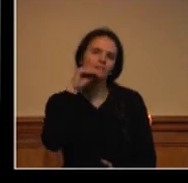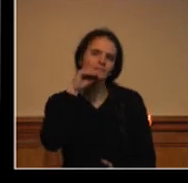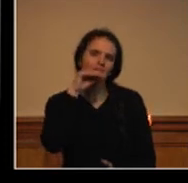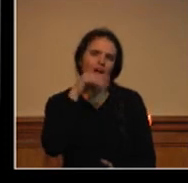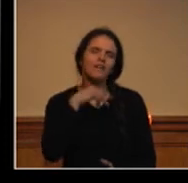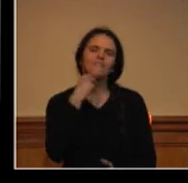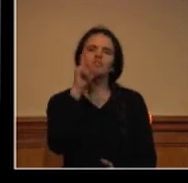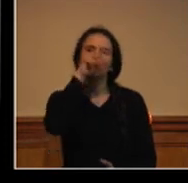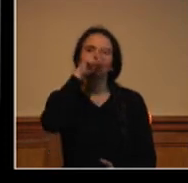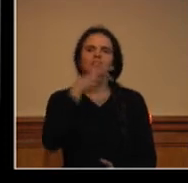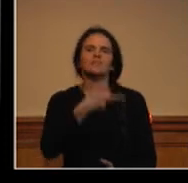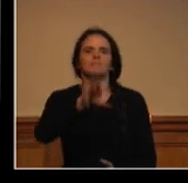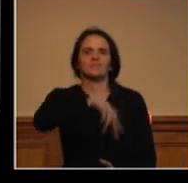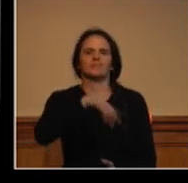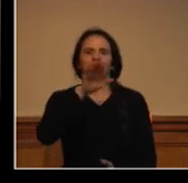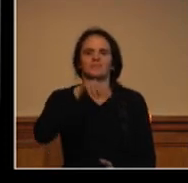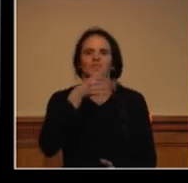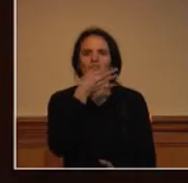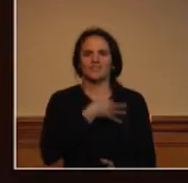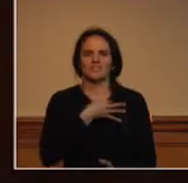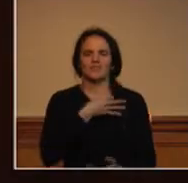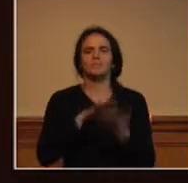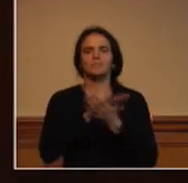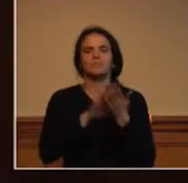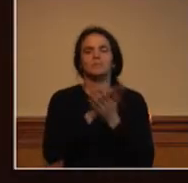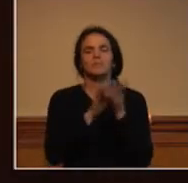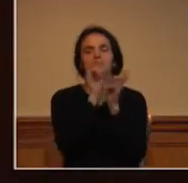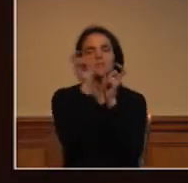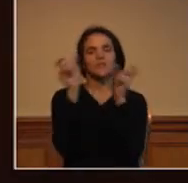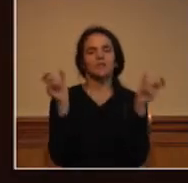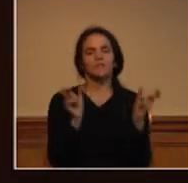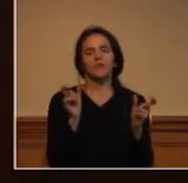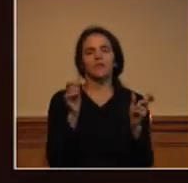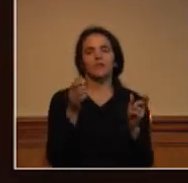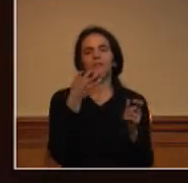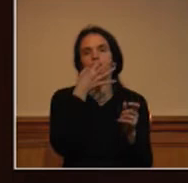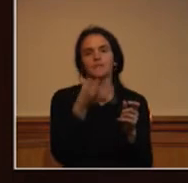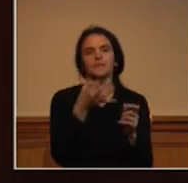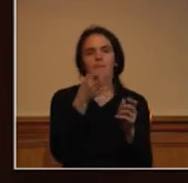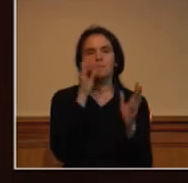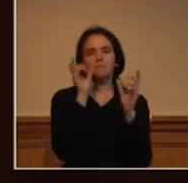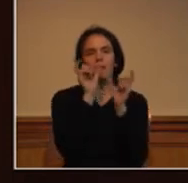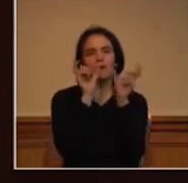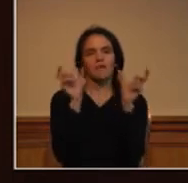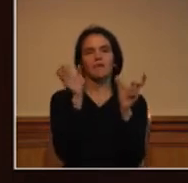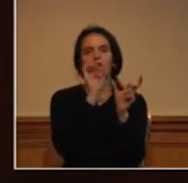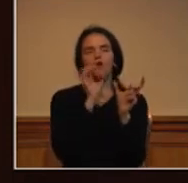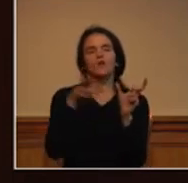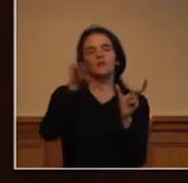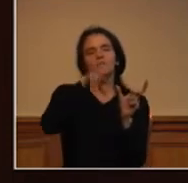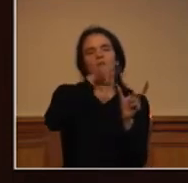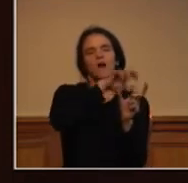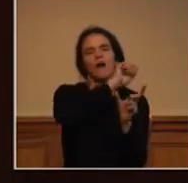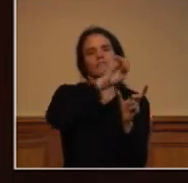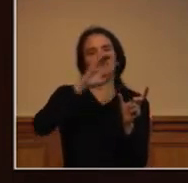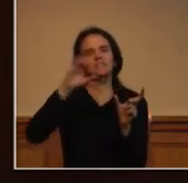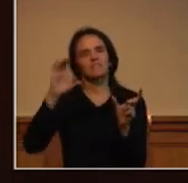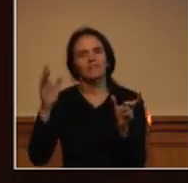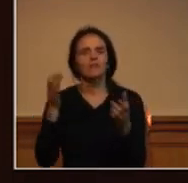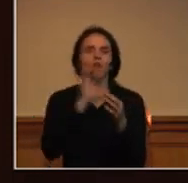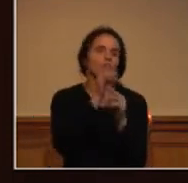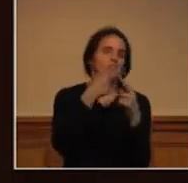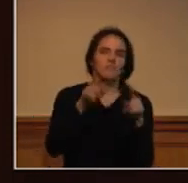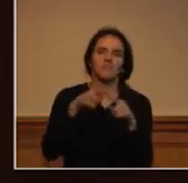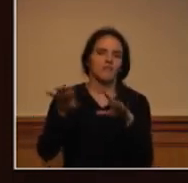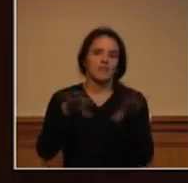Entonces hacemos actividades como... dime las sílabas que conforman cierta palabra, o repíteme el abecedario, o distintas